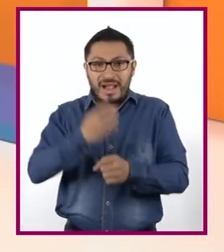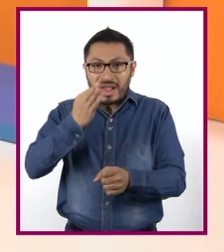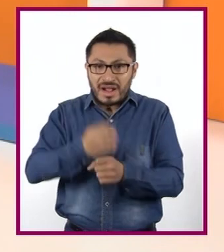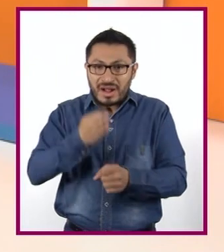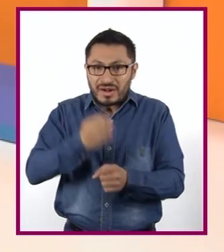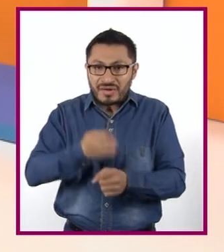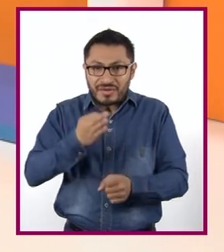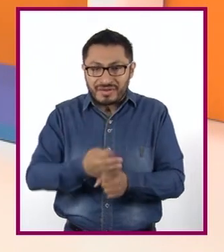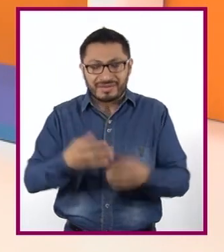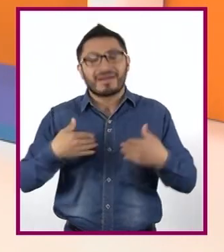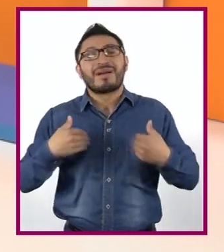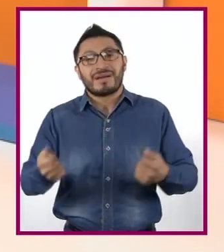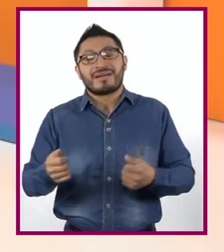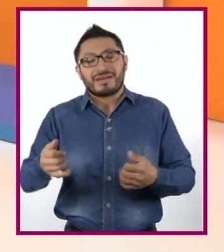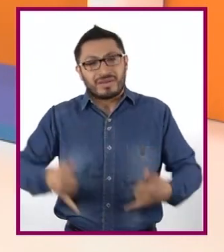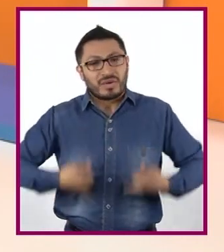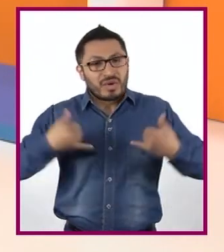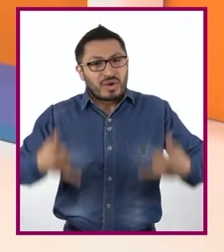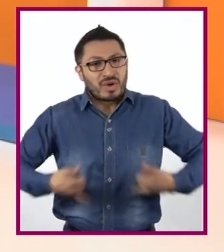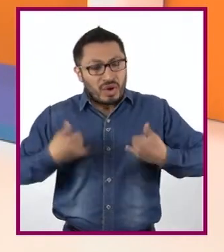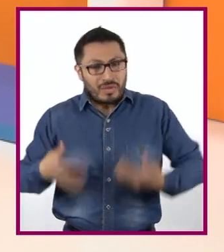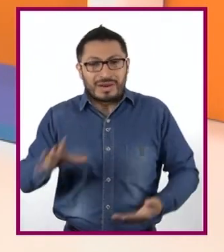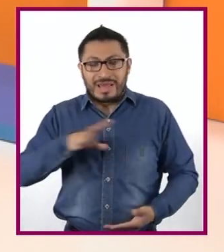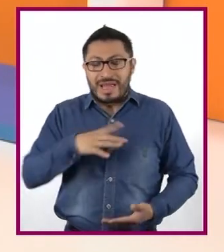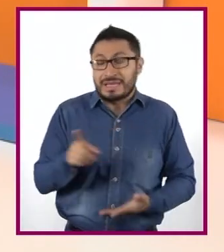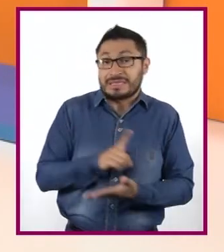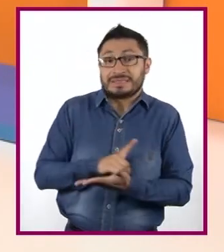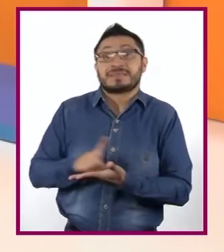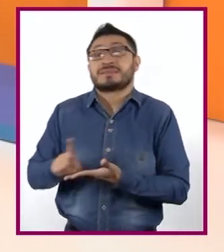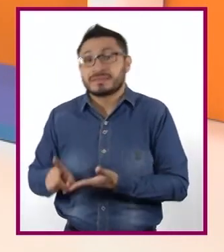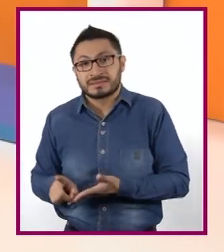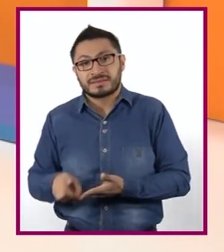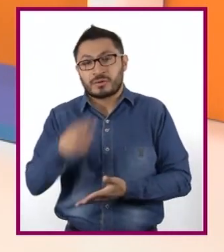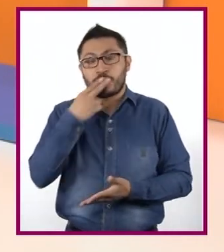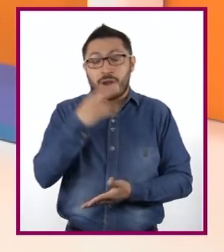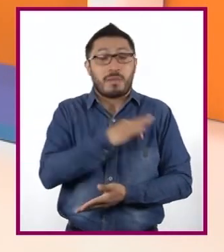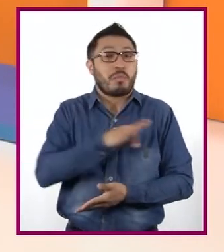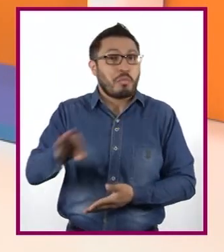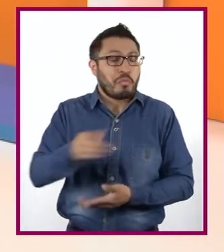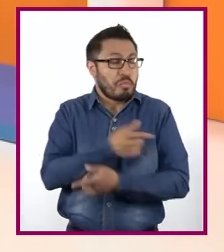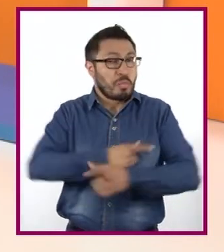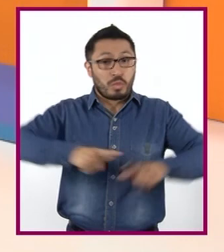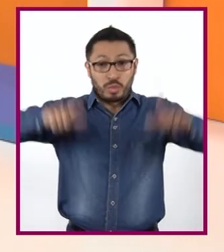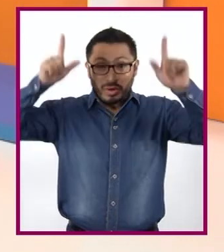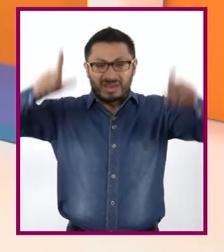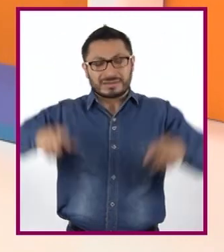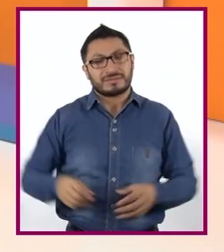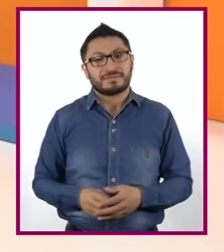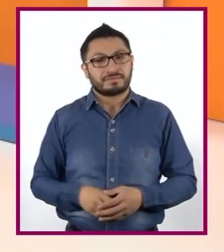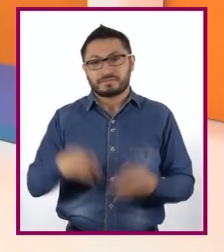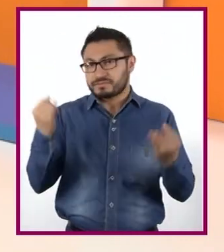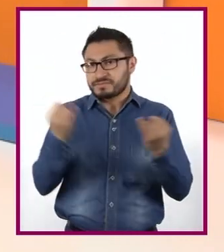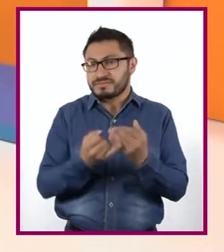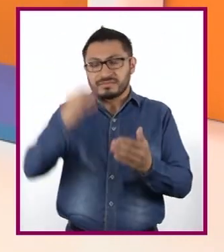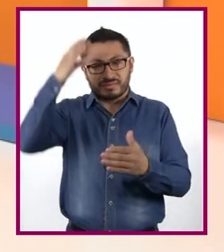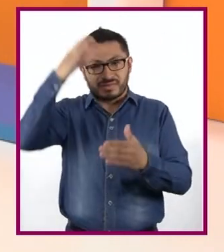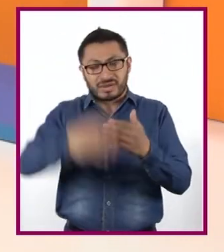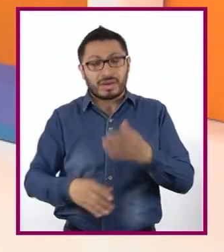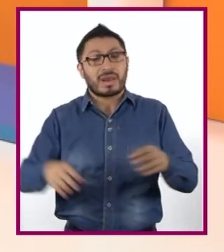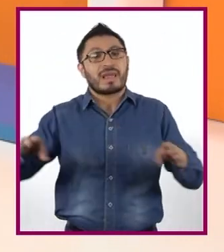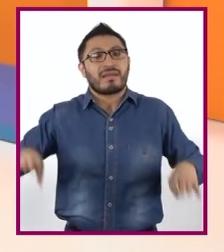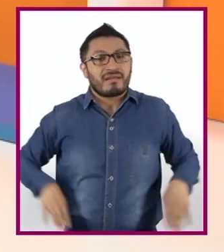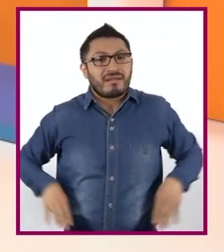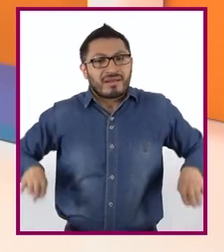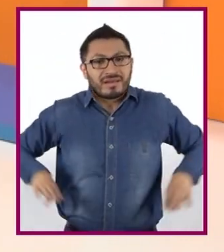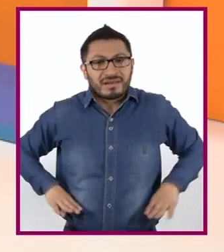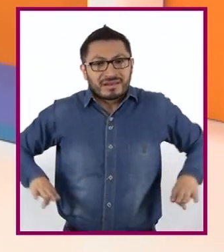las y los adolescentes son sujetos de derecho y que los pueden ejercer. Podremos concluir también que las condiciones han